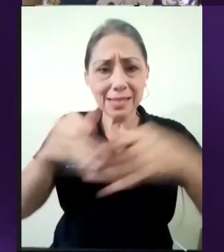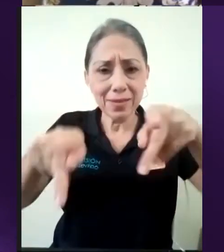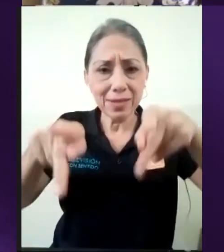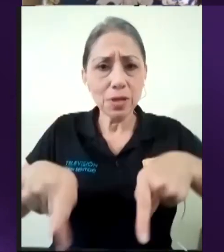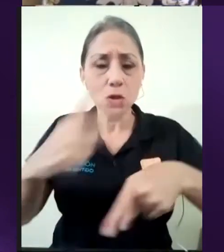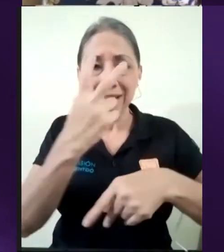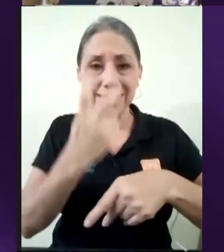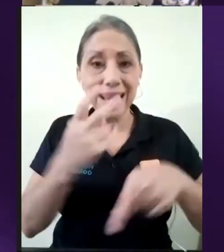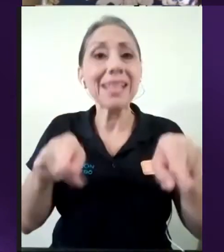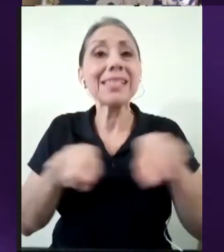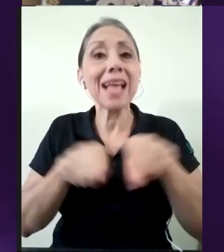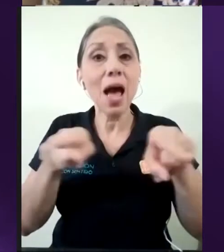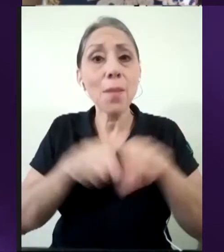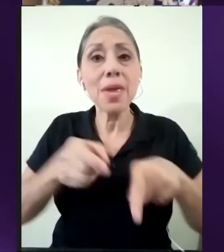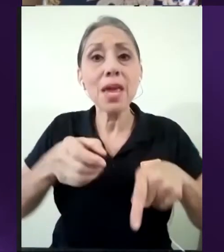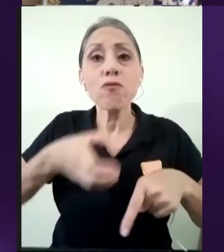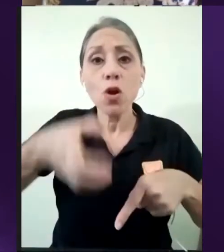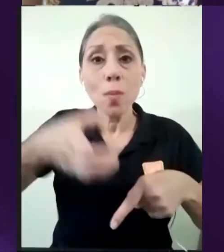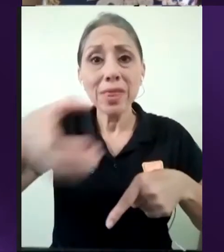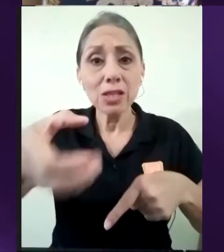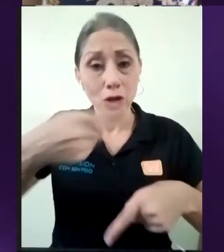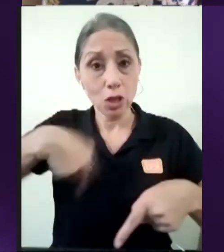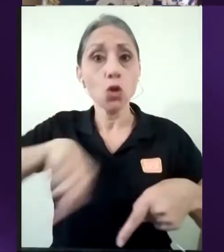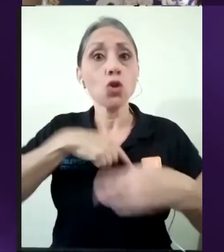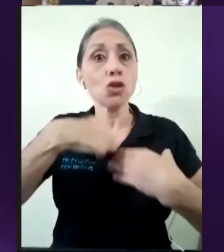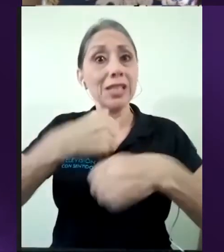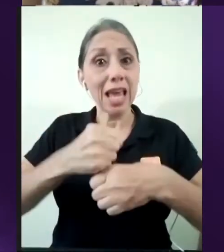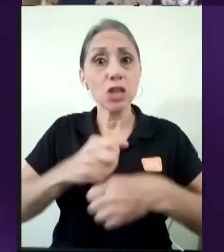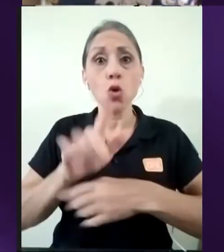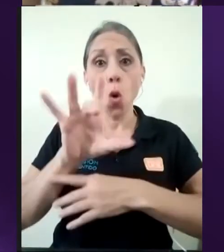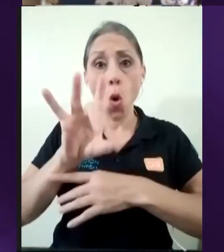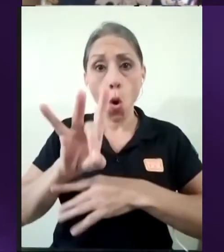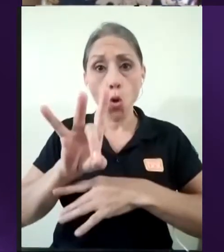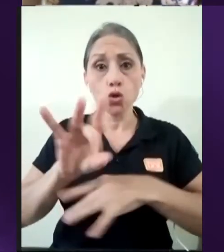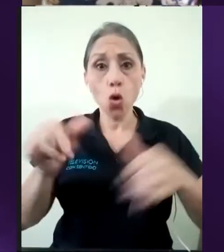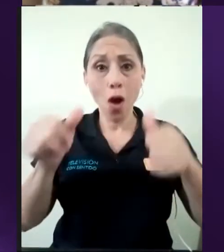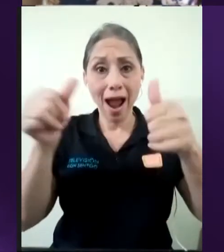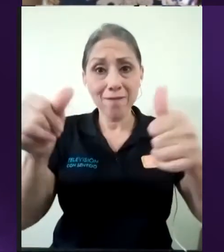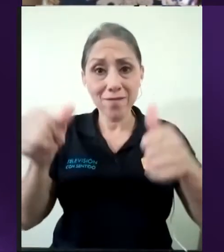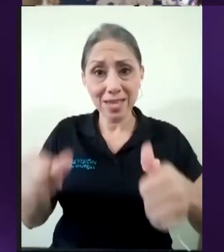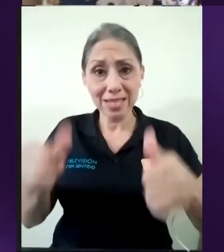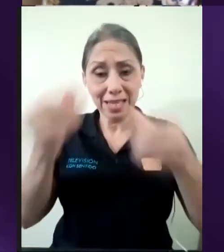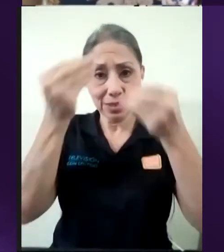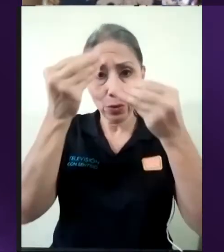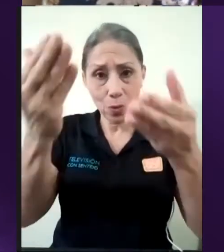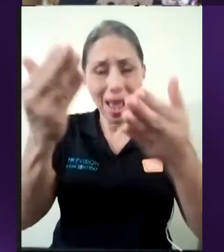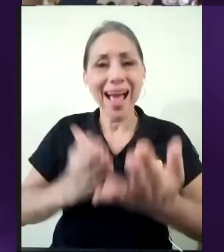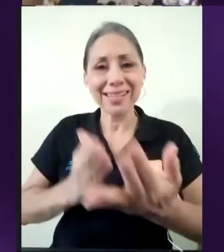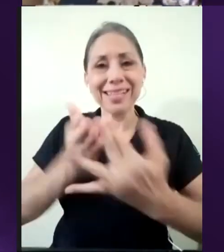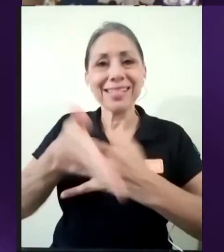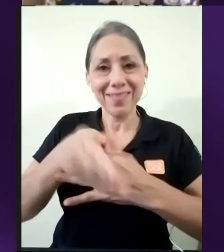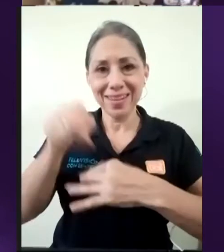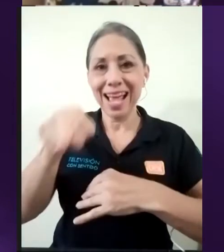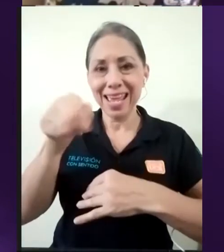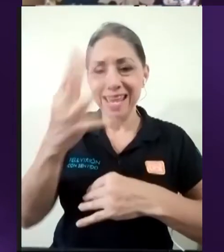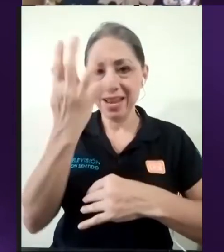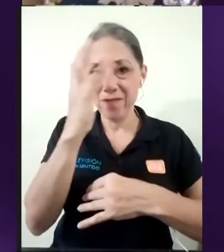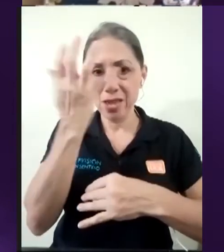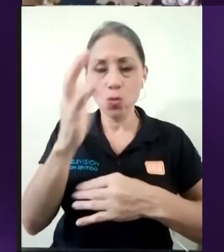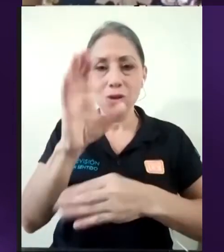también los 8 afiches que hemos hecho, los pueden encontrar de manera accesible en el Facebook de